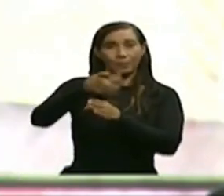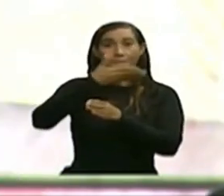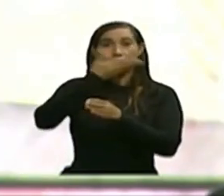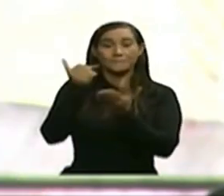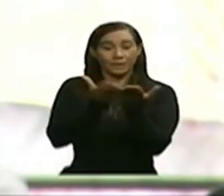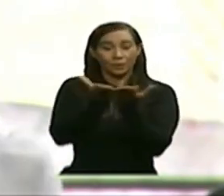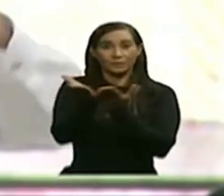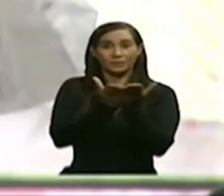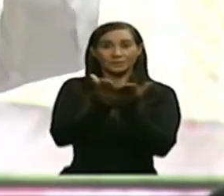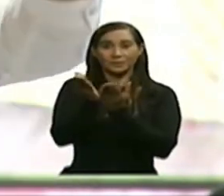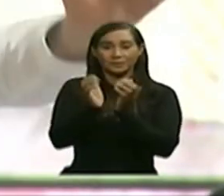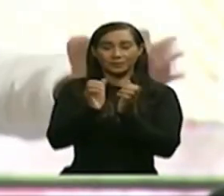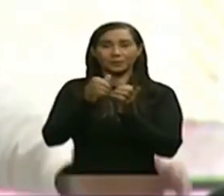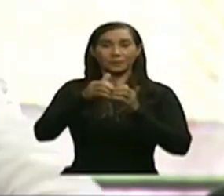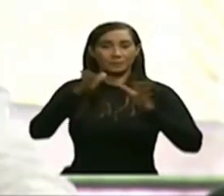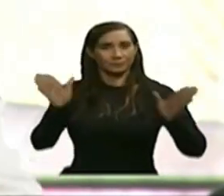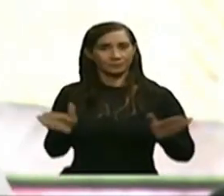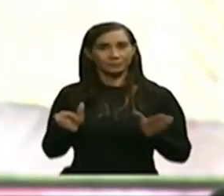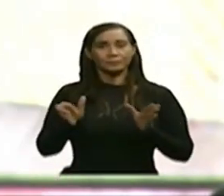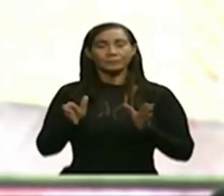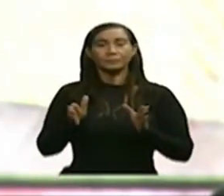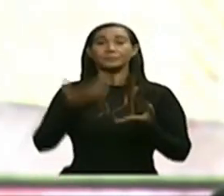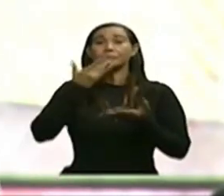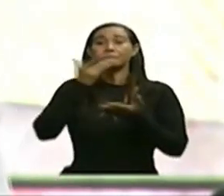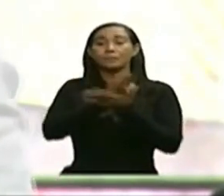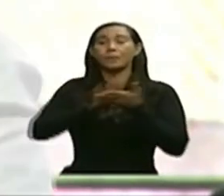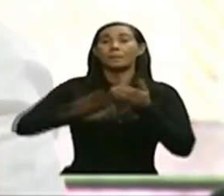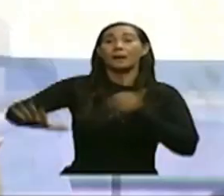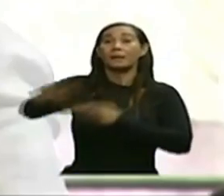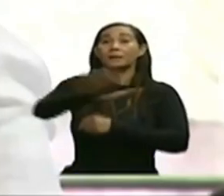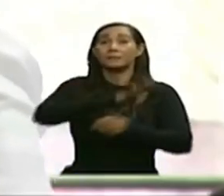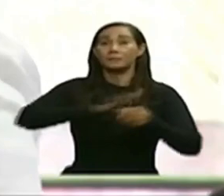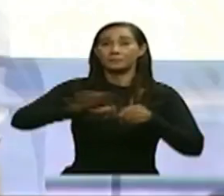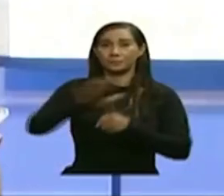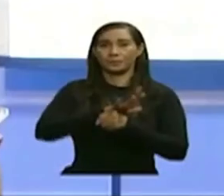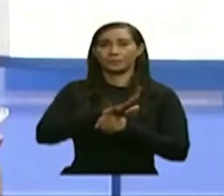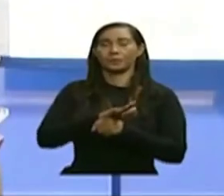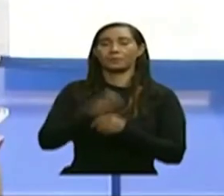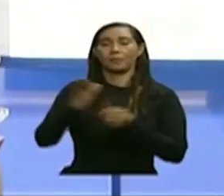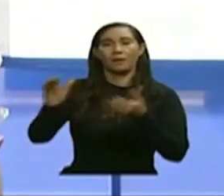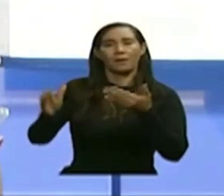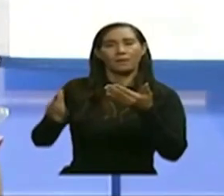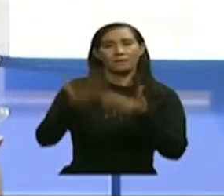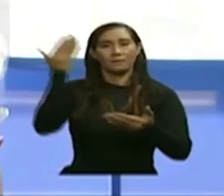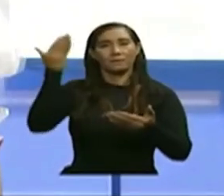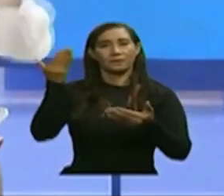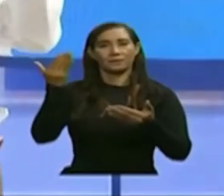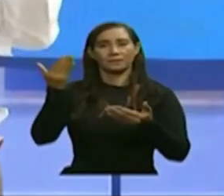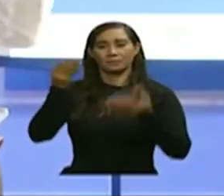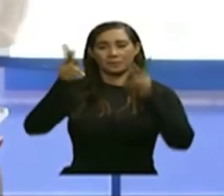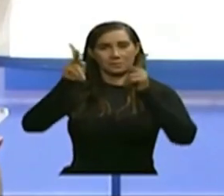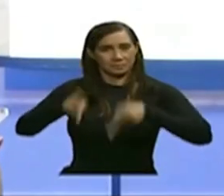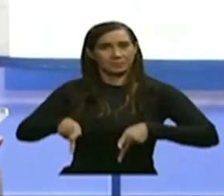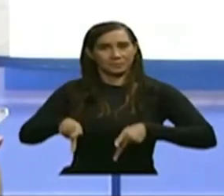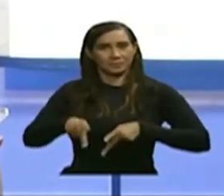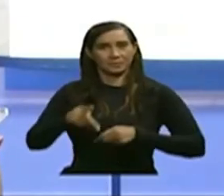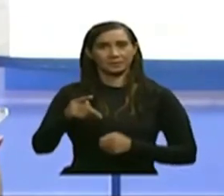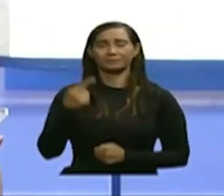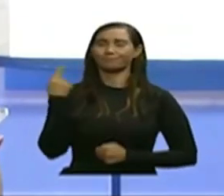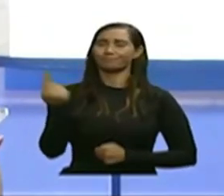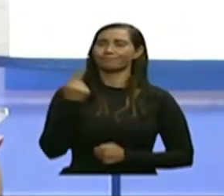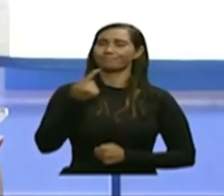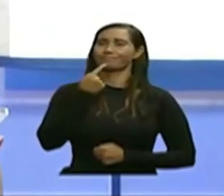servicio, beneficiando el medio ambiente y facilitando la vida de los ciudadanos. Siempre lo